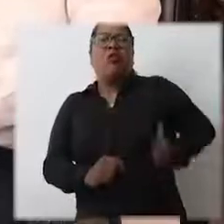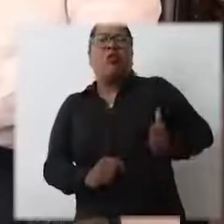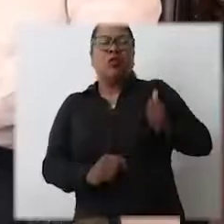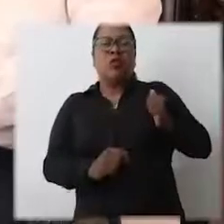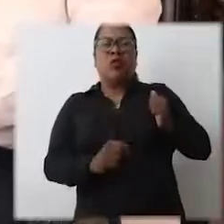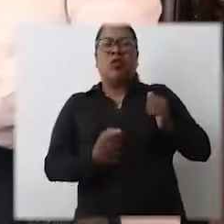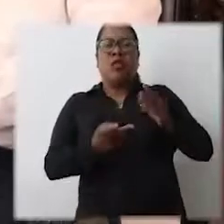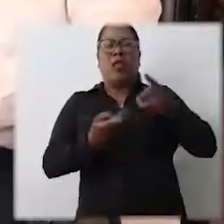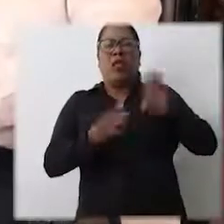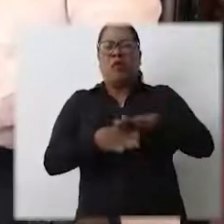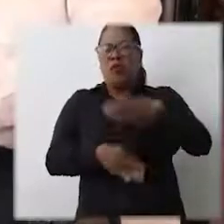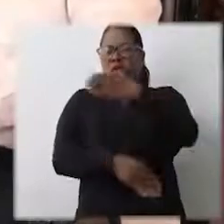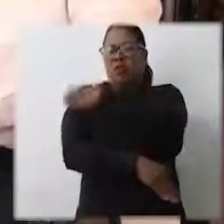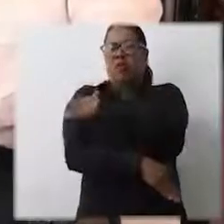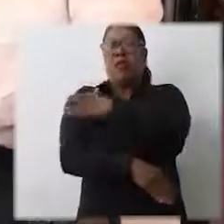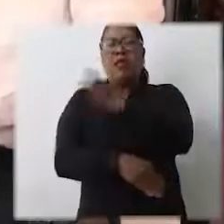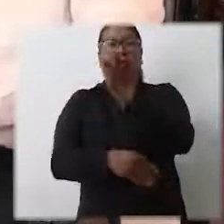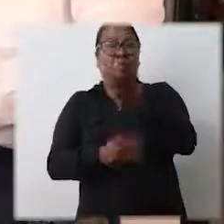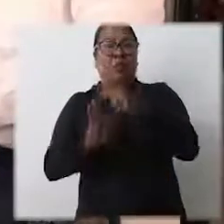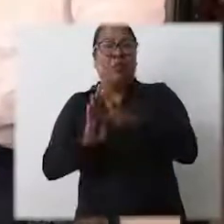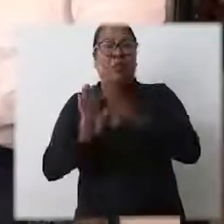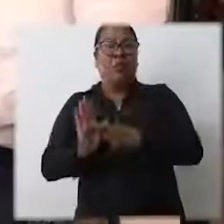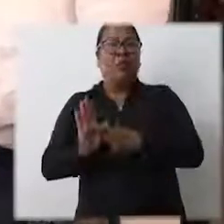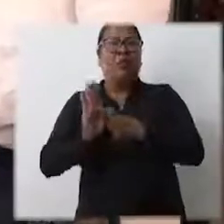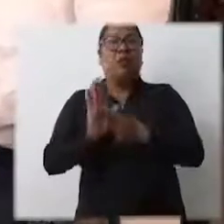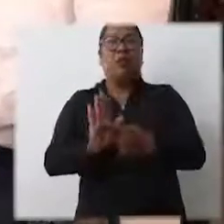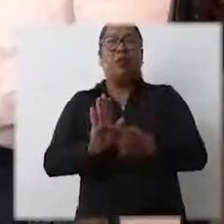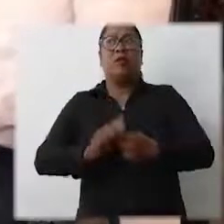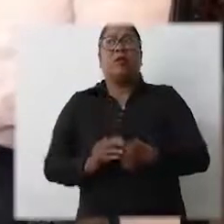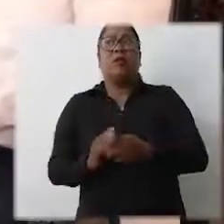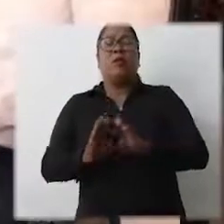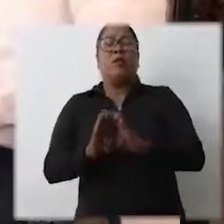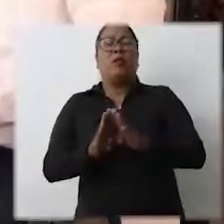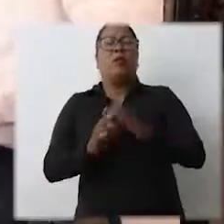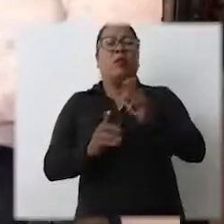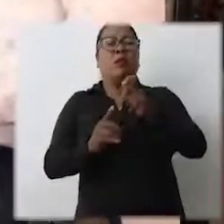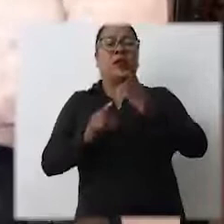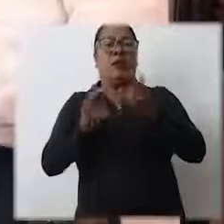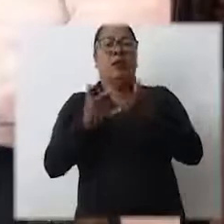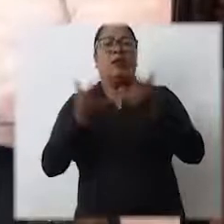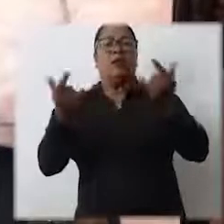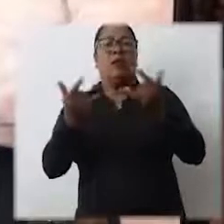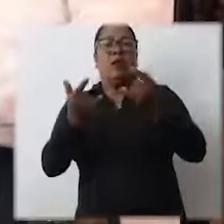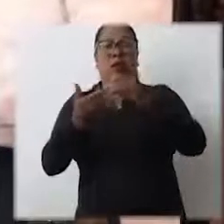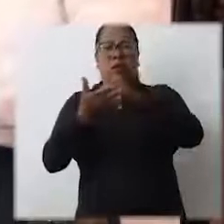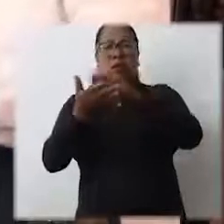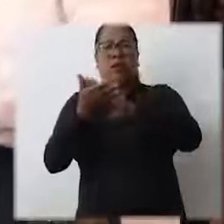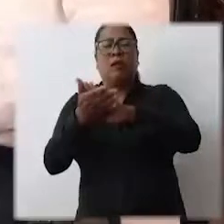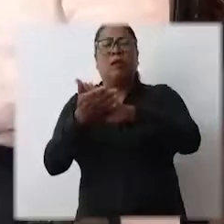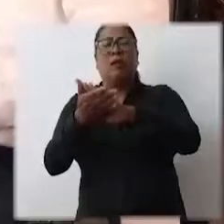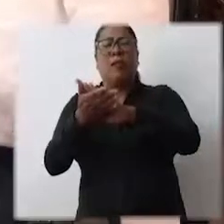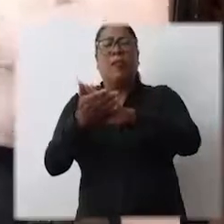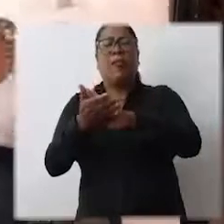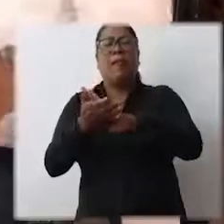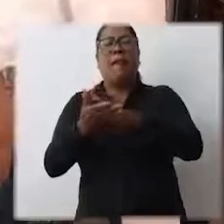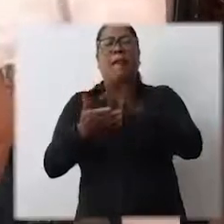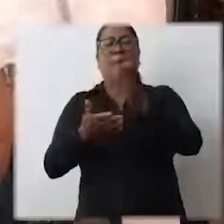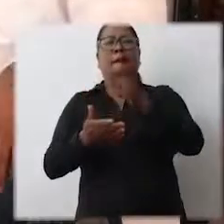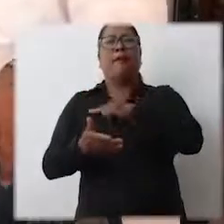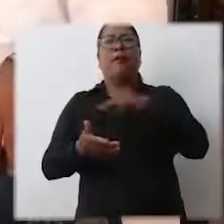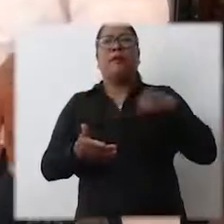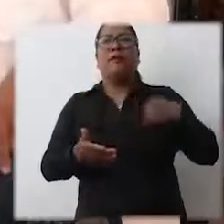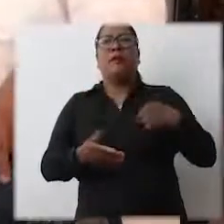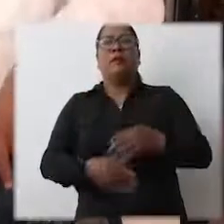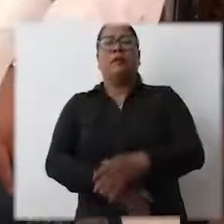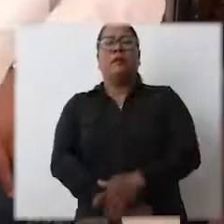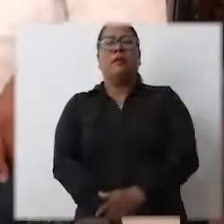observarse que, dada su importancia, el propio Congreso del Estado ha denominado este año como el año del bicentenario